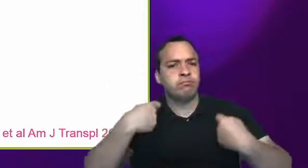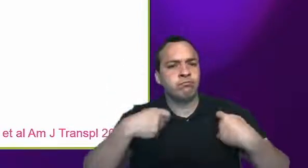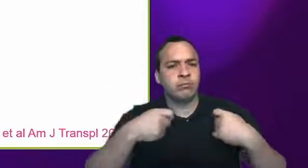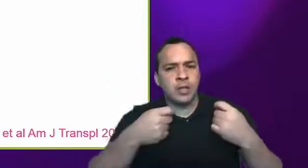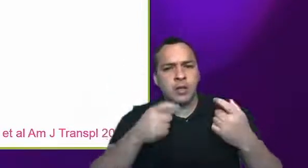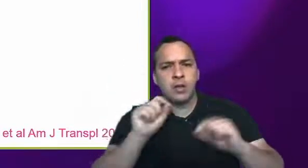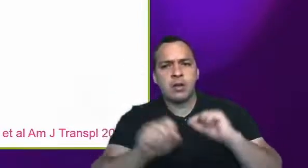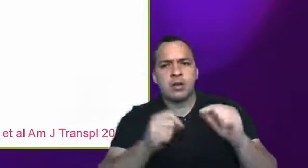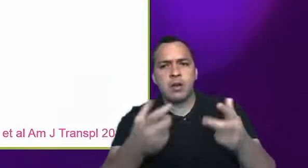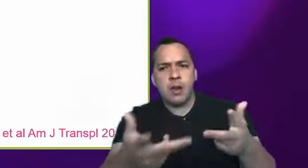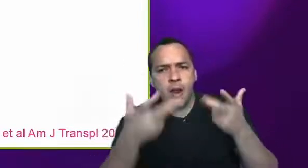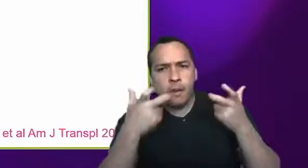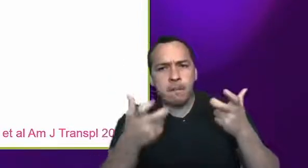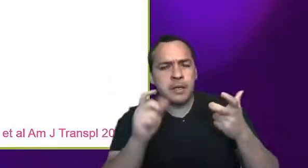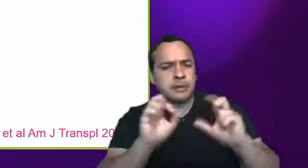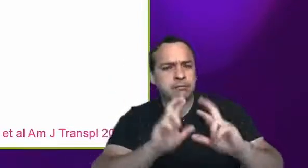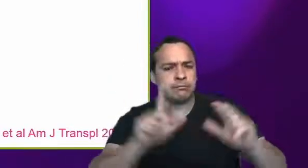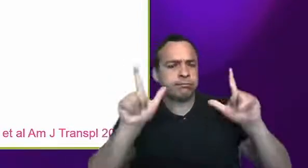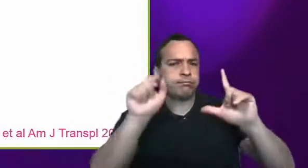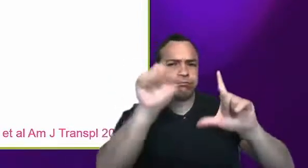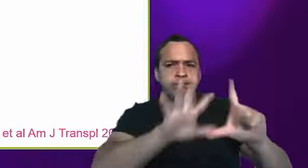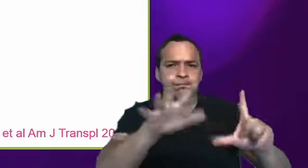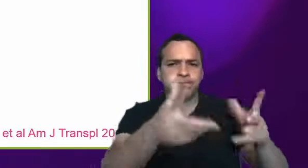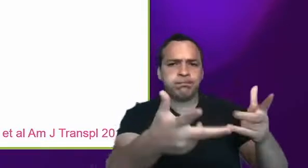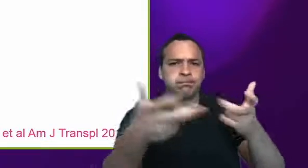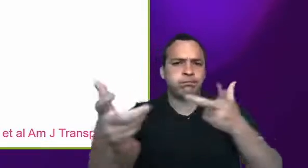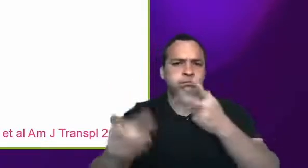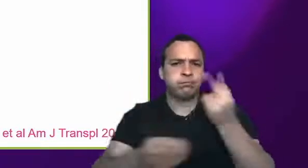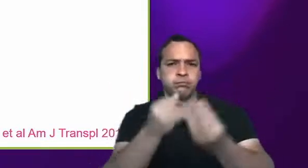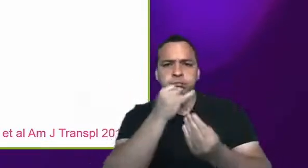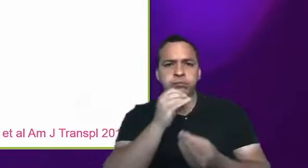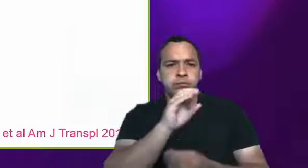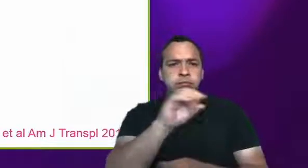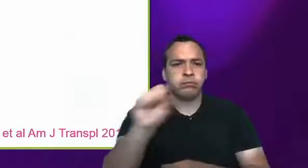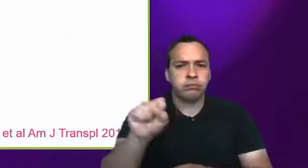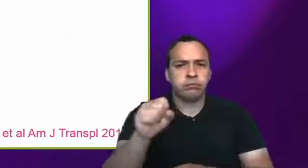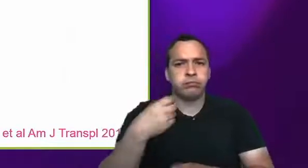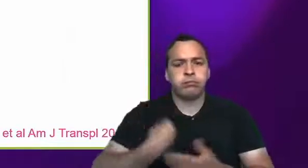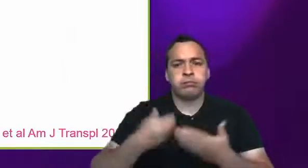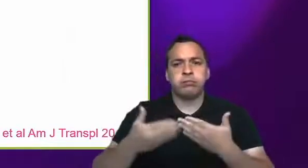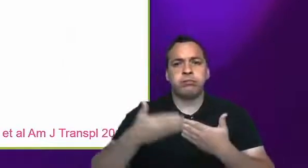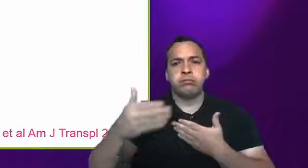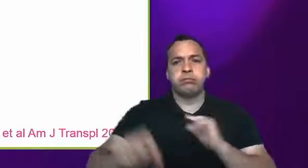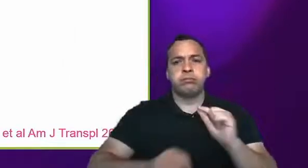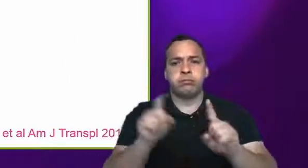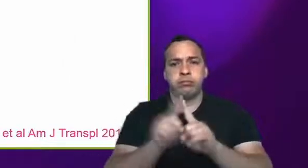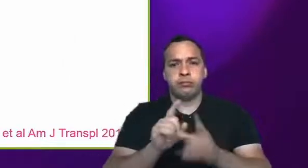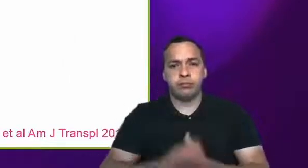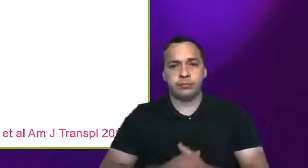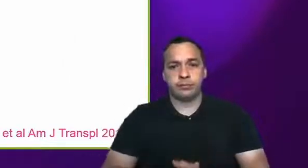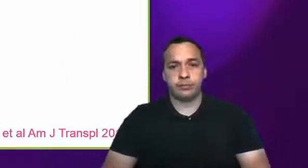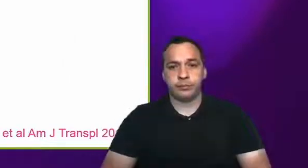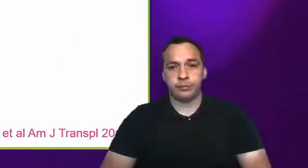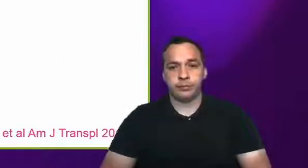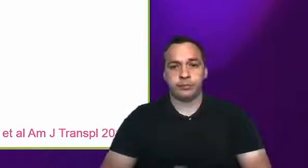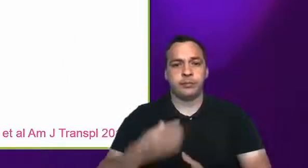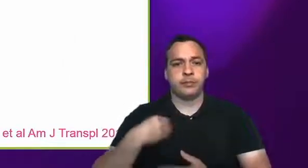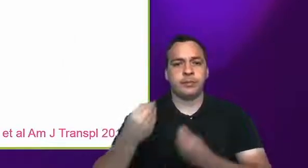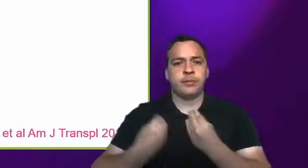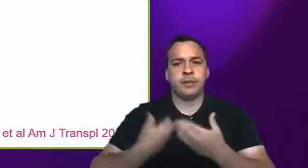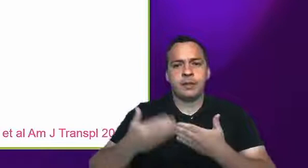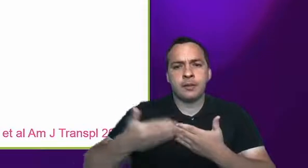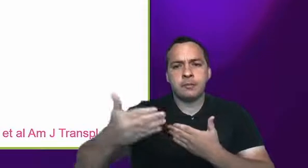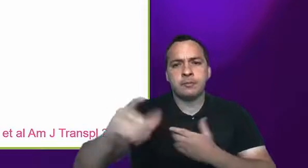claramente una diferencia de overall survival, de sobrevida, disease-free survival a pacientes